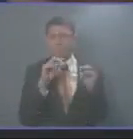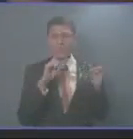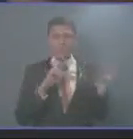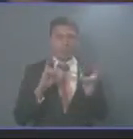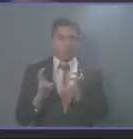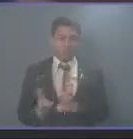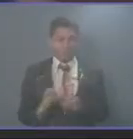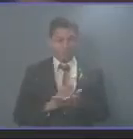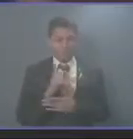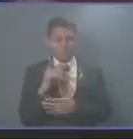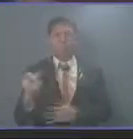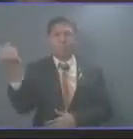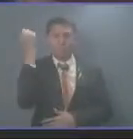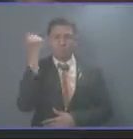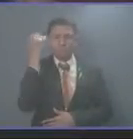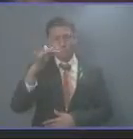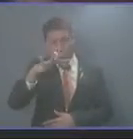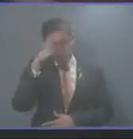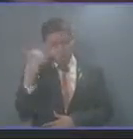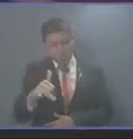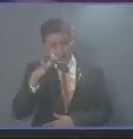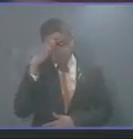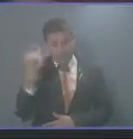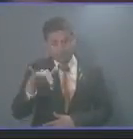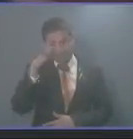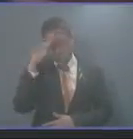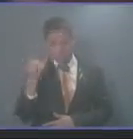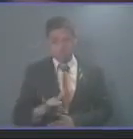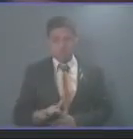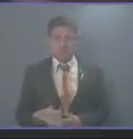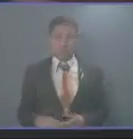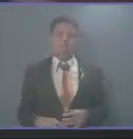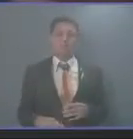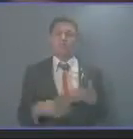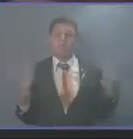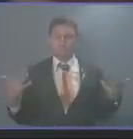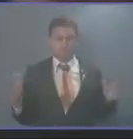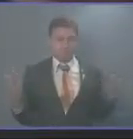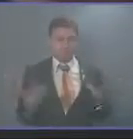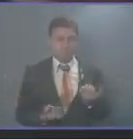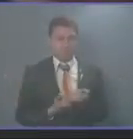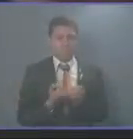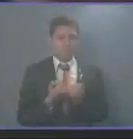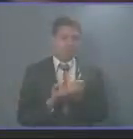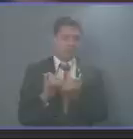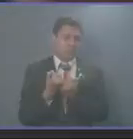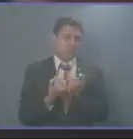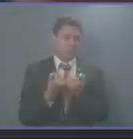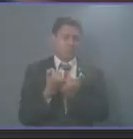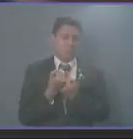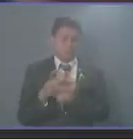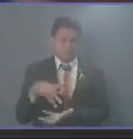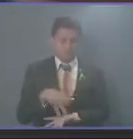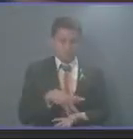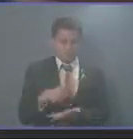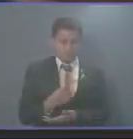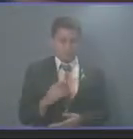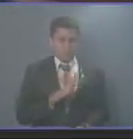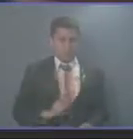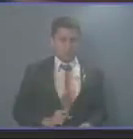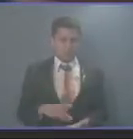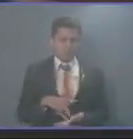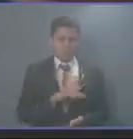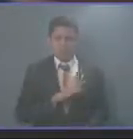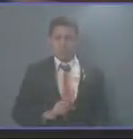áreas por su importante labor altruista desempeñada en beneficio en la población